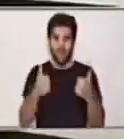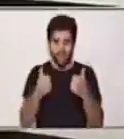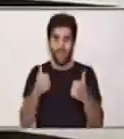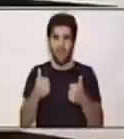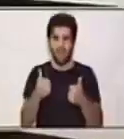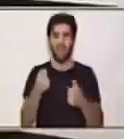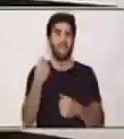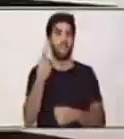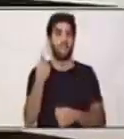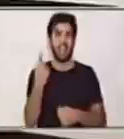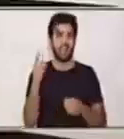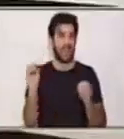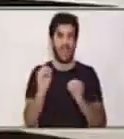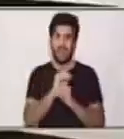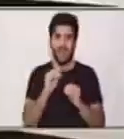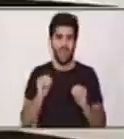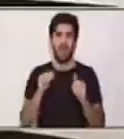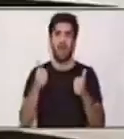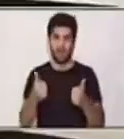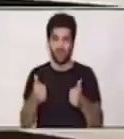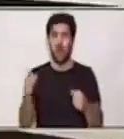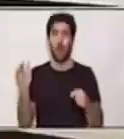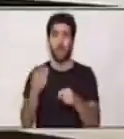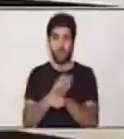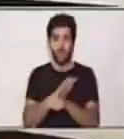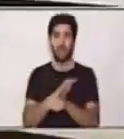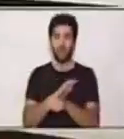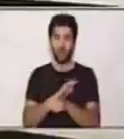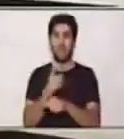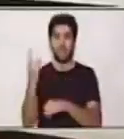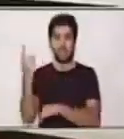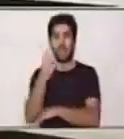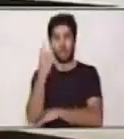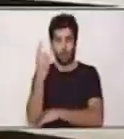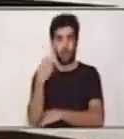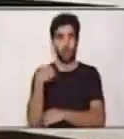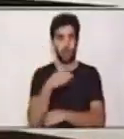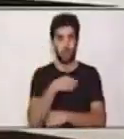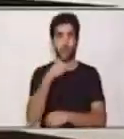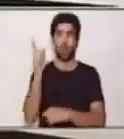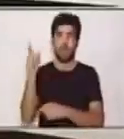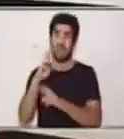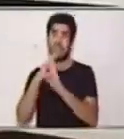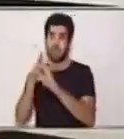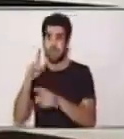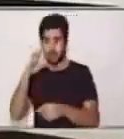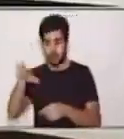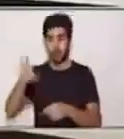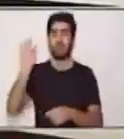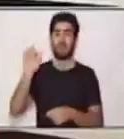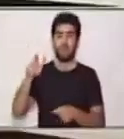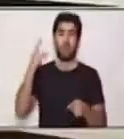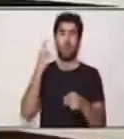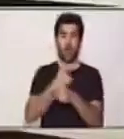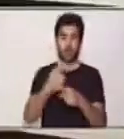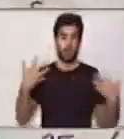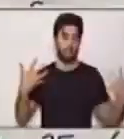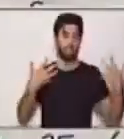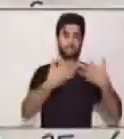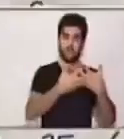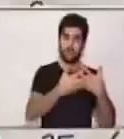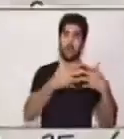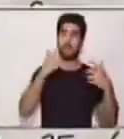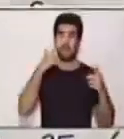que no nos hace falta ninguno. Es la importancia de este resultado en las frecuencias acumuladas.